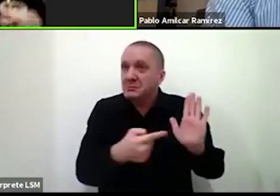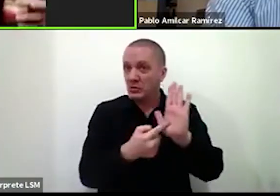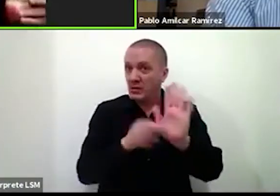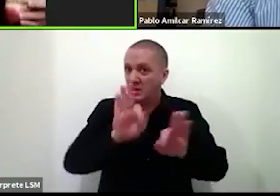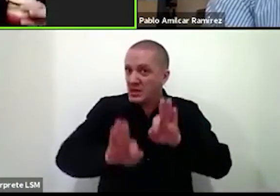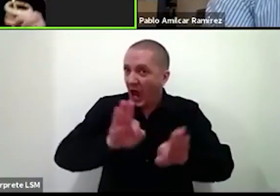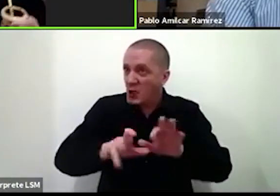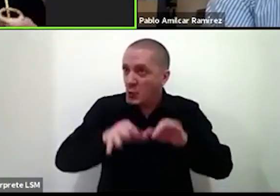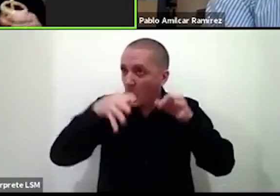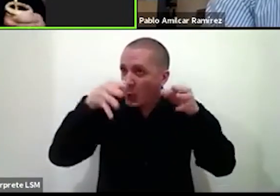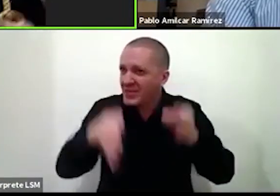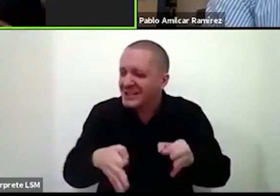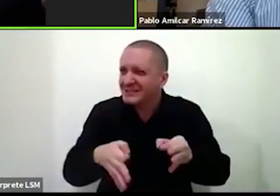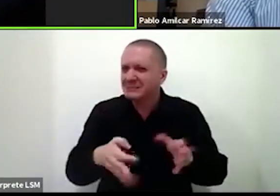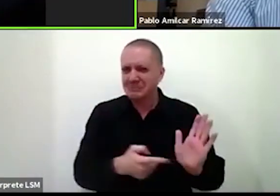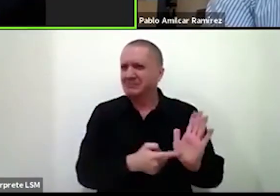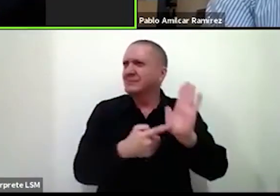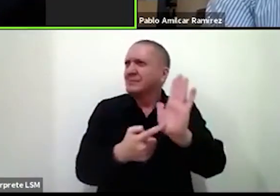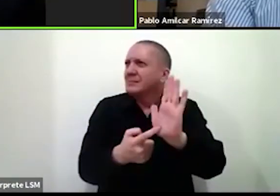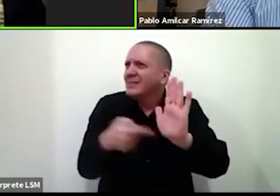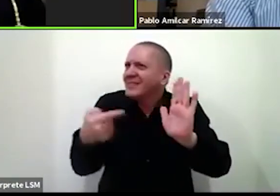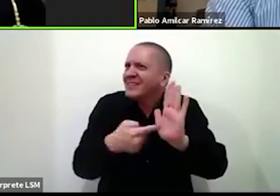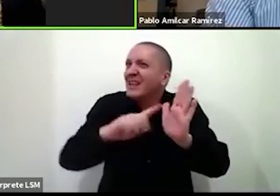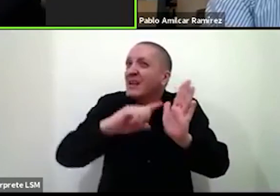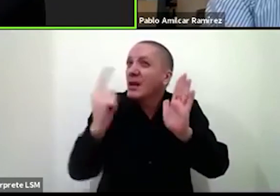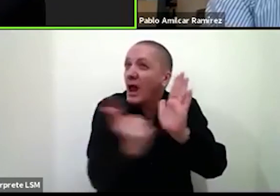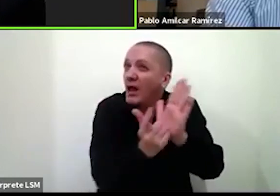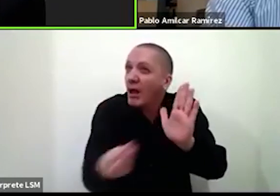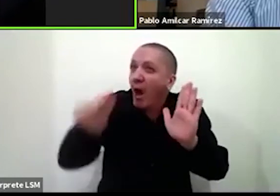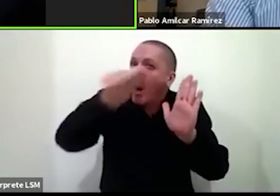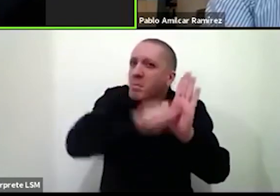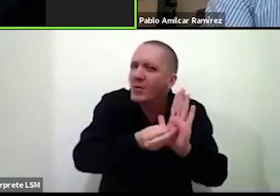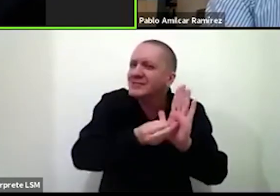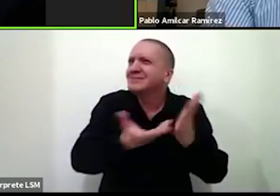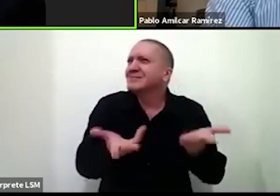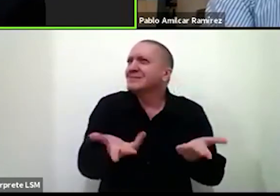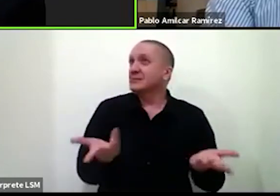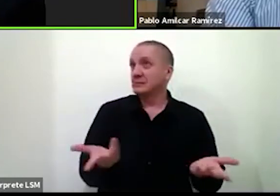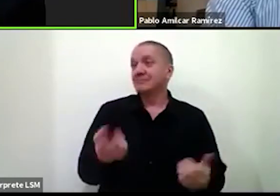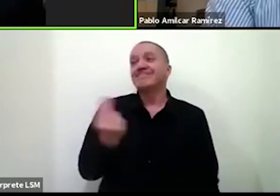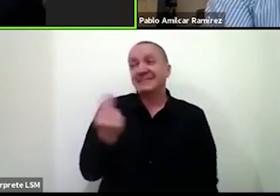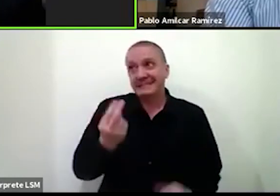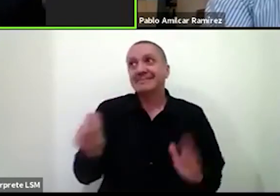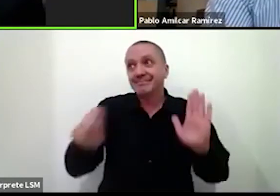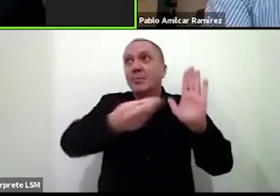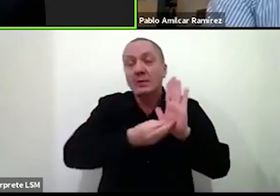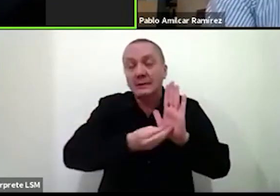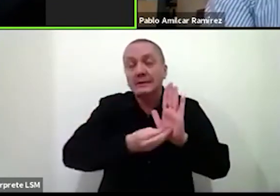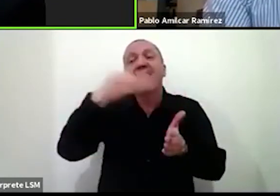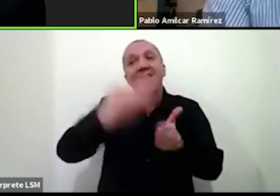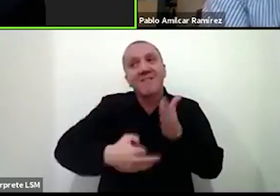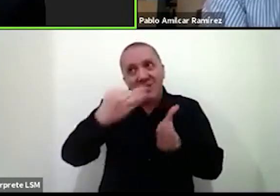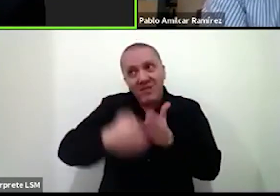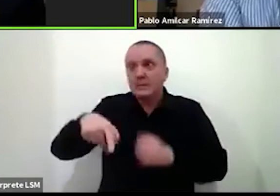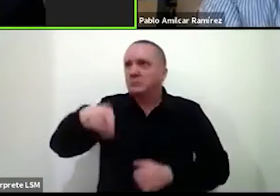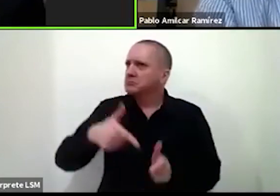instrumentado trato digno o tratar dignamente a una persona. Estamos lejos, pero hay que seguir insistiendo. Que esta pandemia no nos